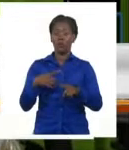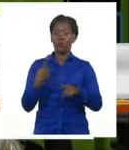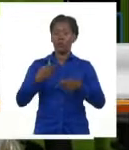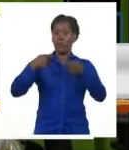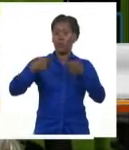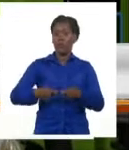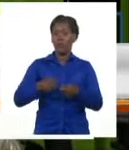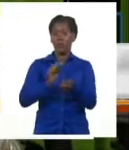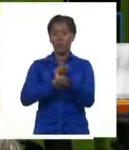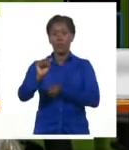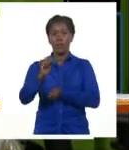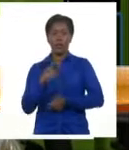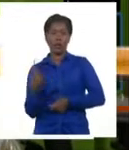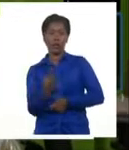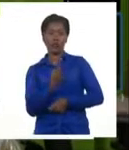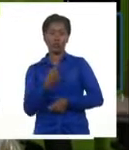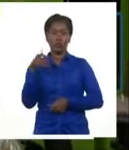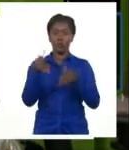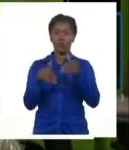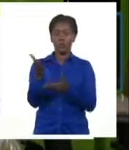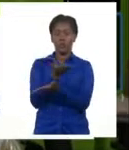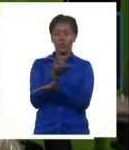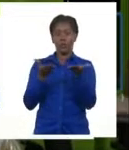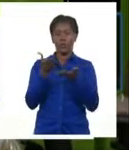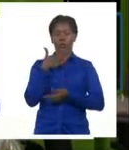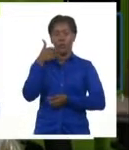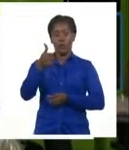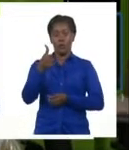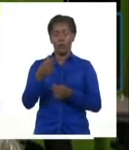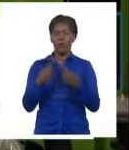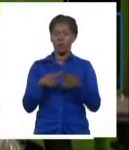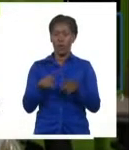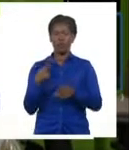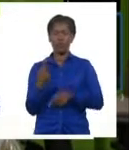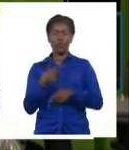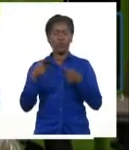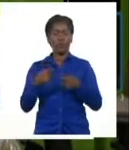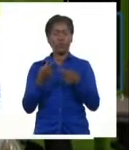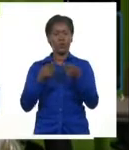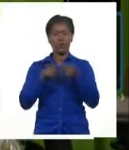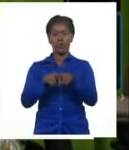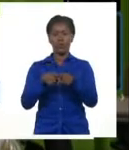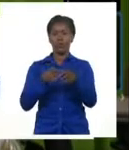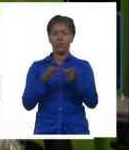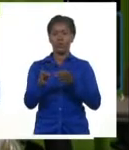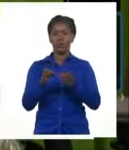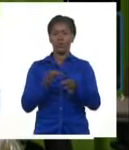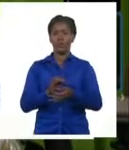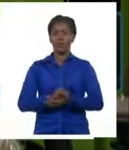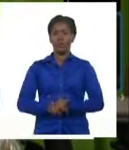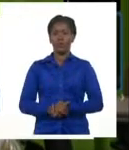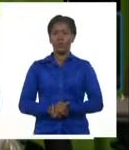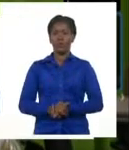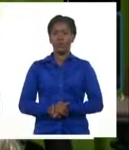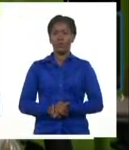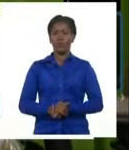a la libre determinación y a nuestro sistema de gobierno. Por lo tanto,